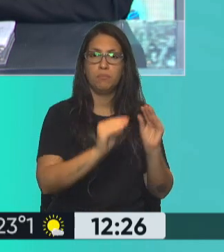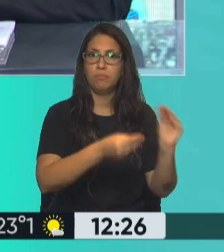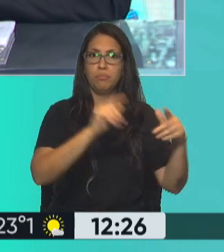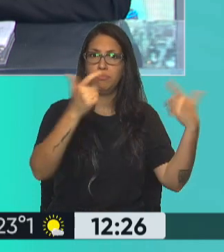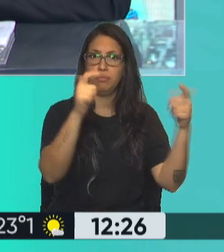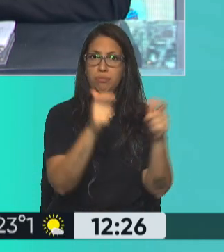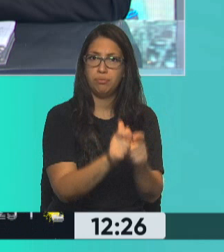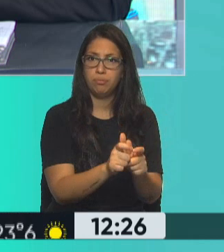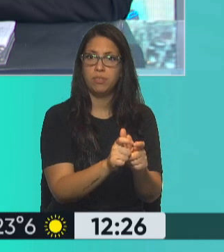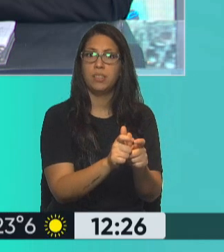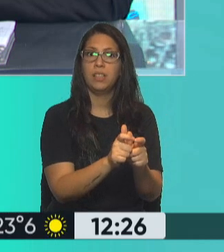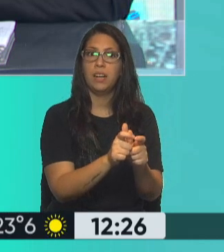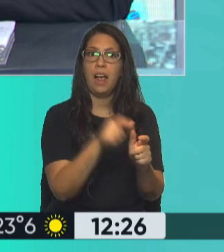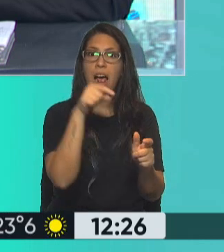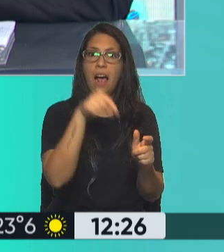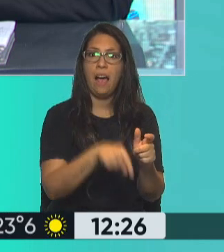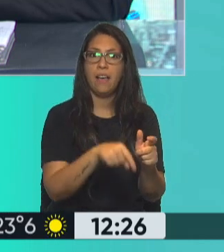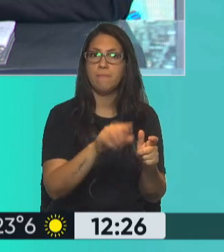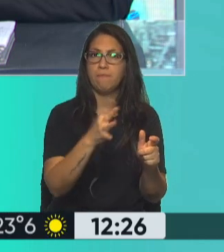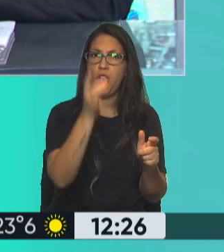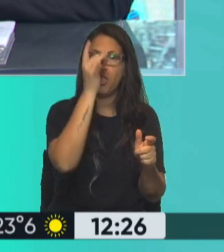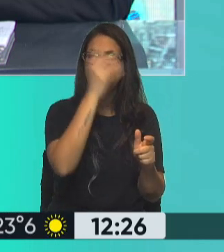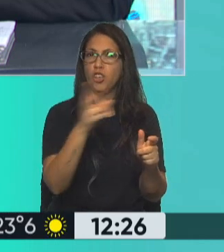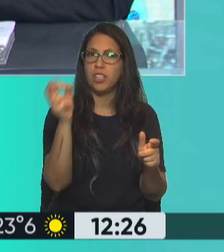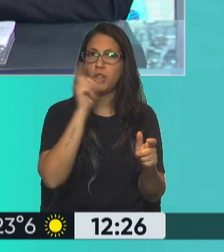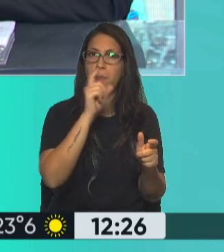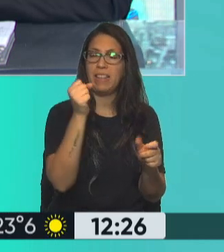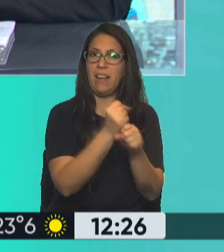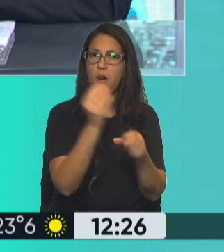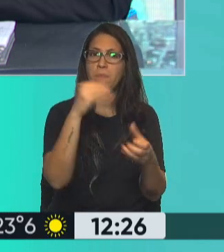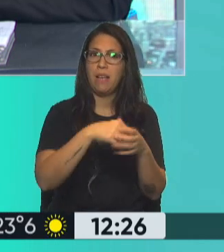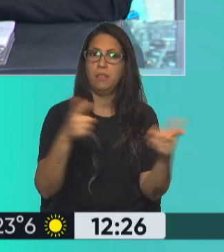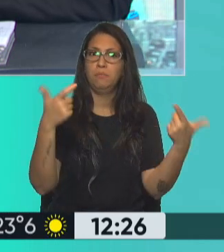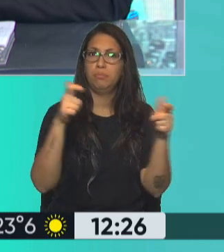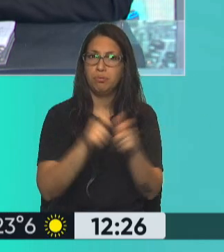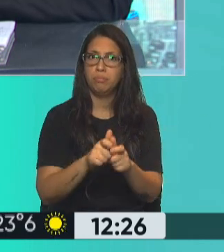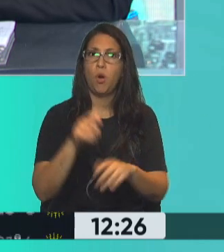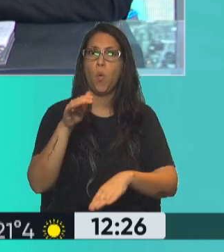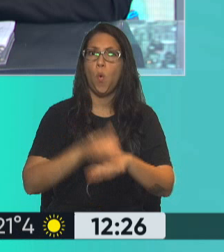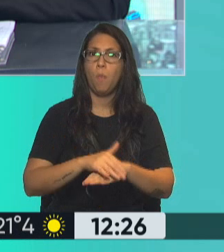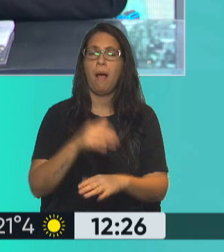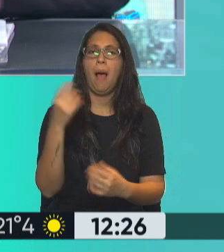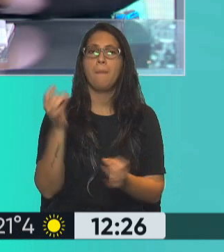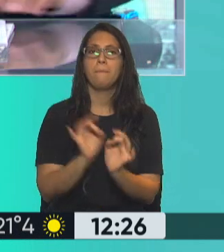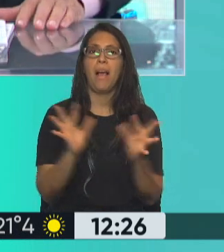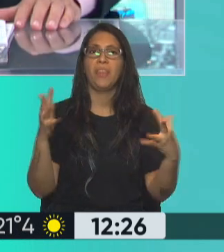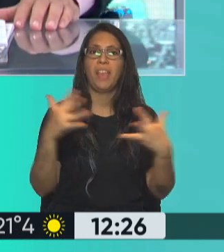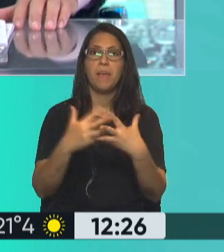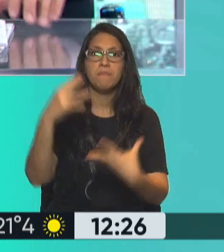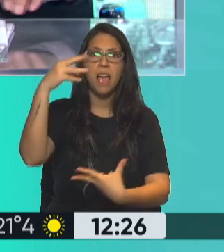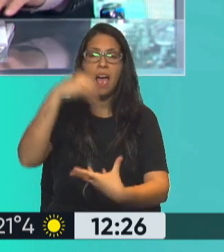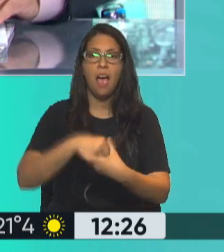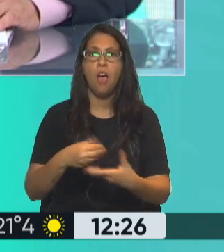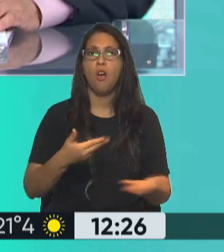empleos. Se pierden alrededor de 200.000 empleos más con la pandemia, es decir, empieza el